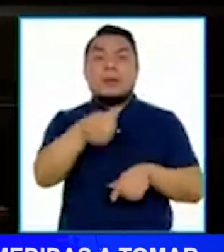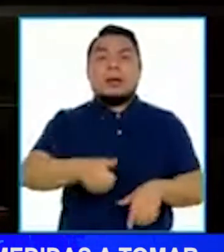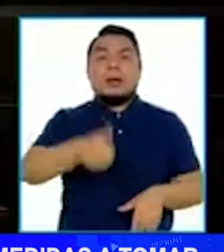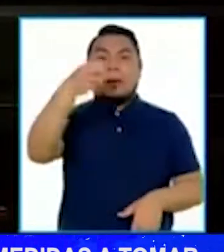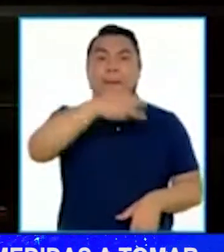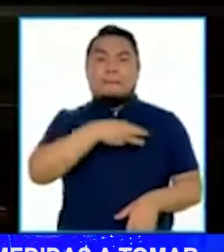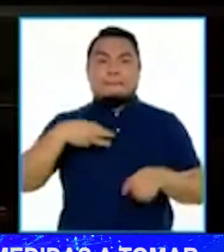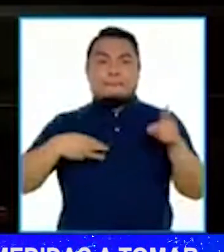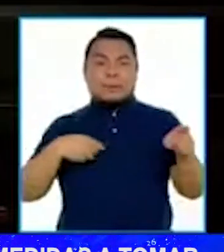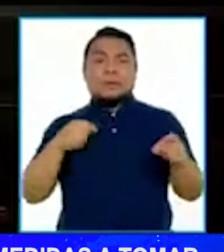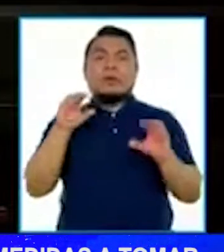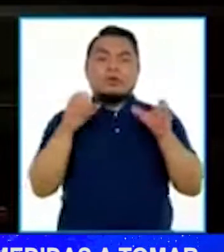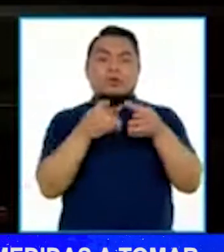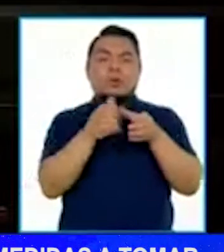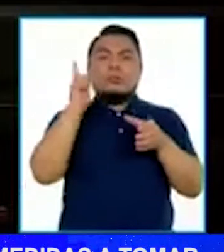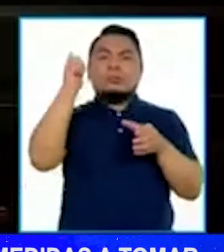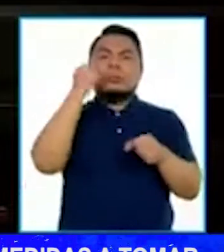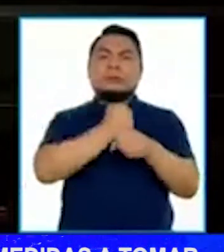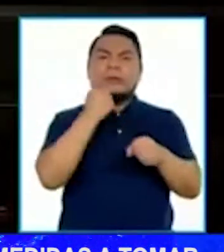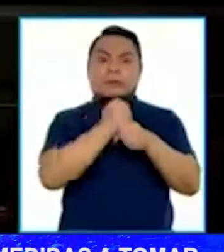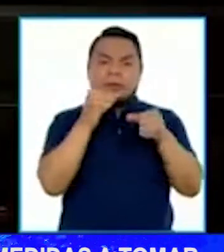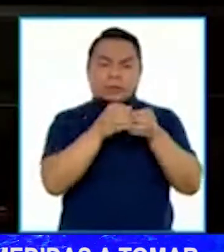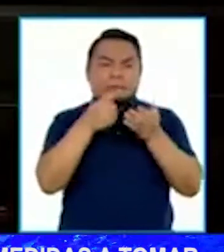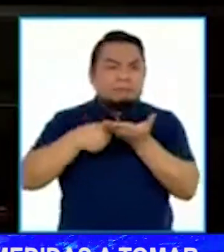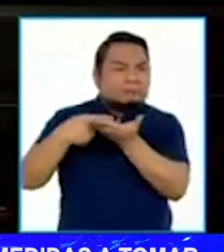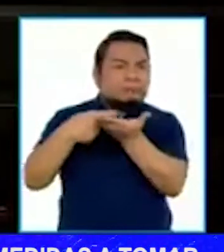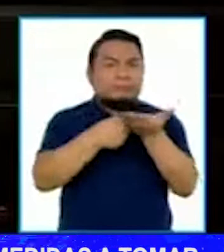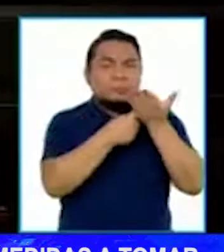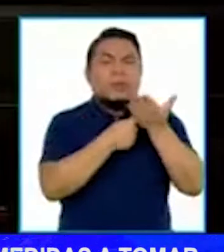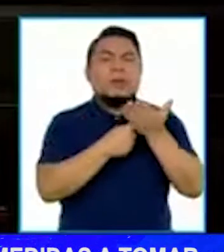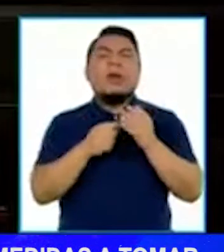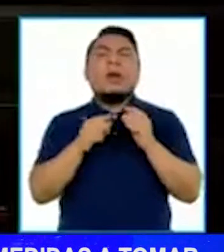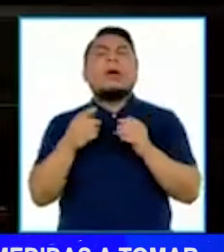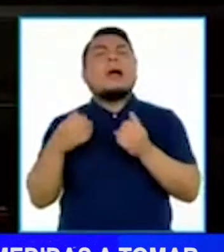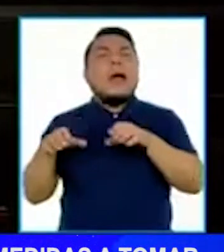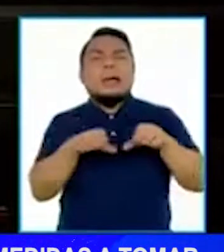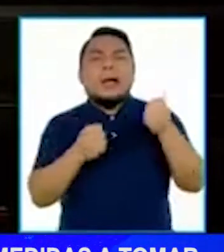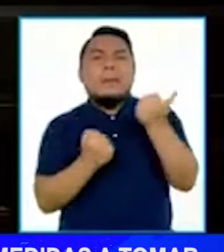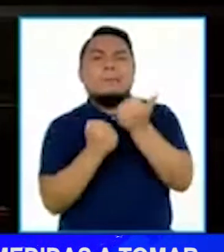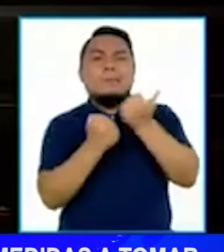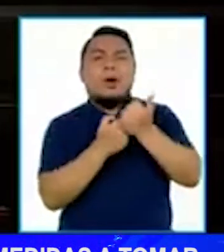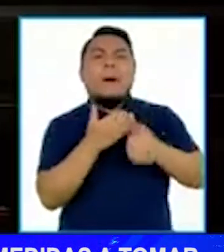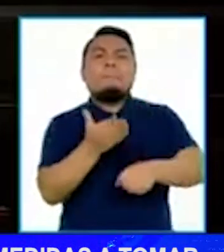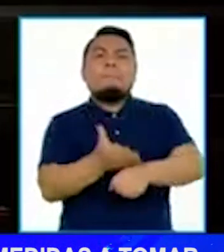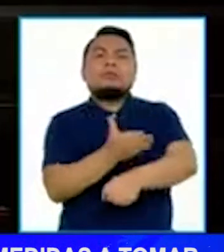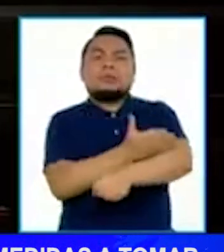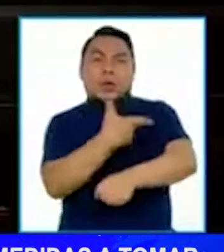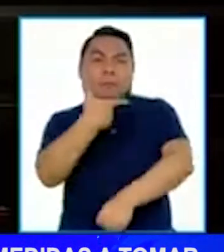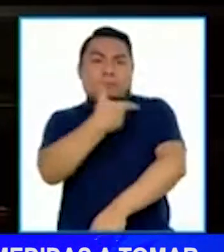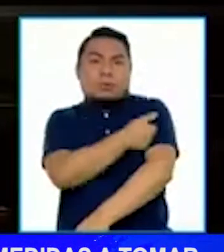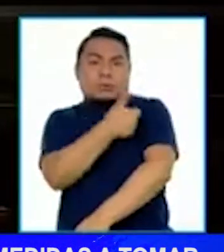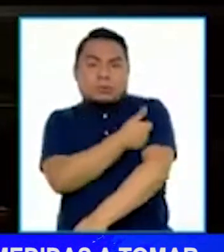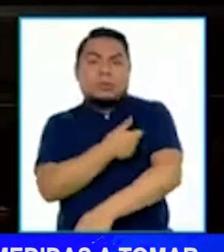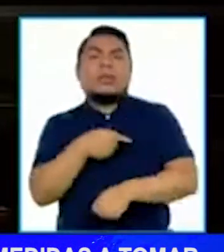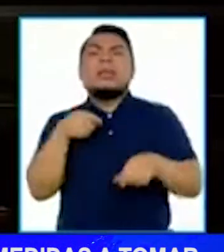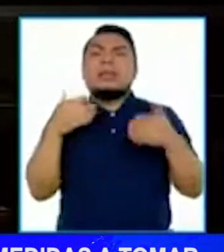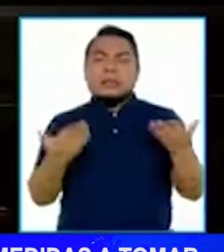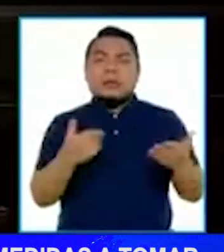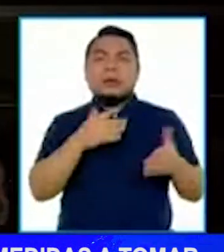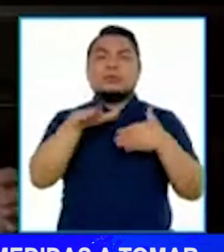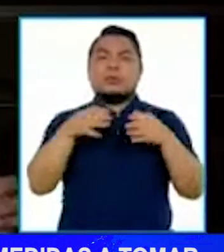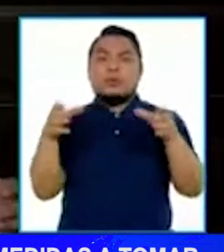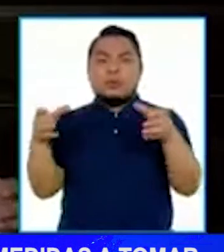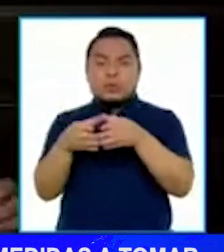del Consejo de Ministros lidera un grupo de trabajo que coordina acciones de apoyo al proceso de vacunación y